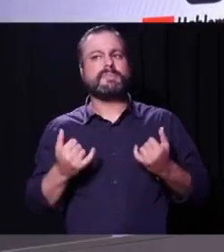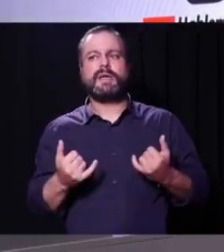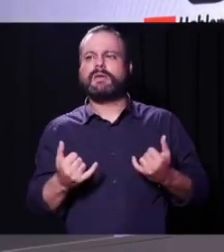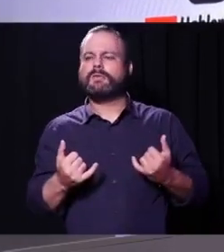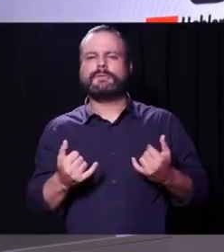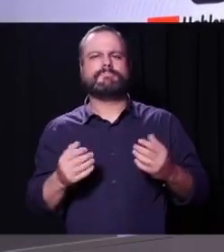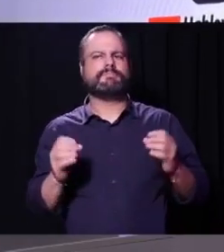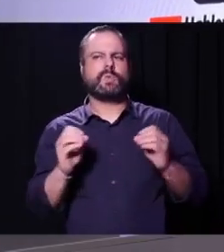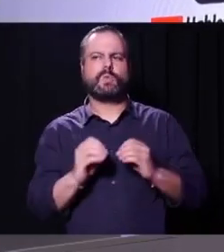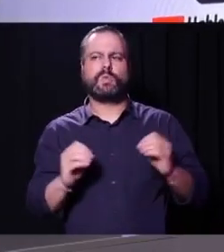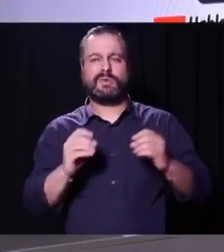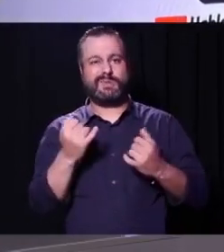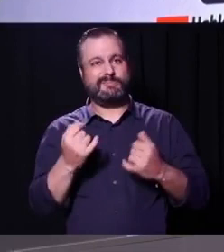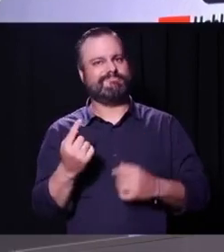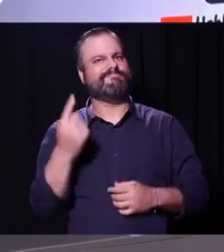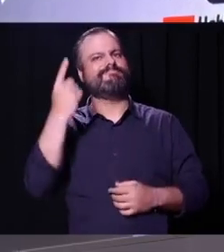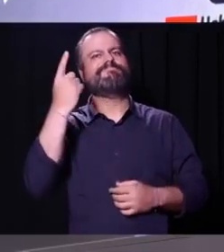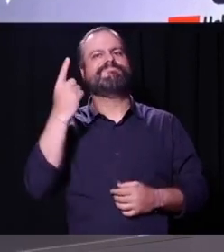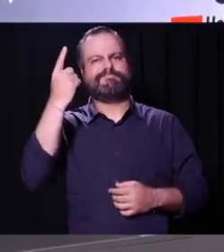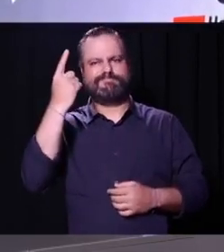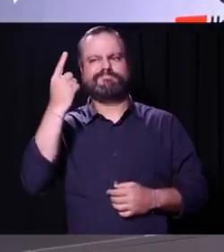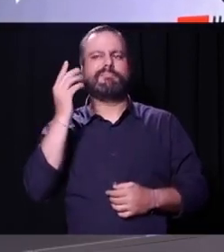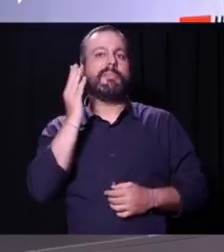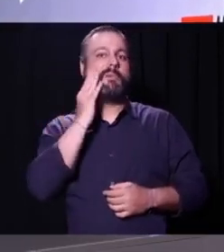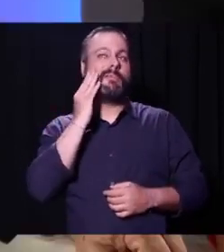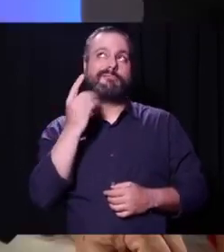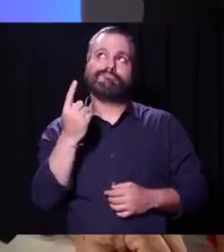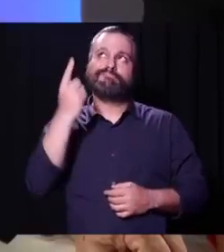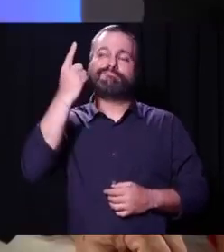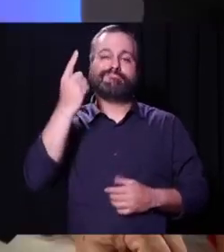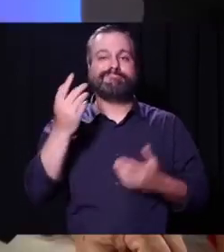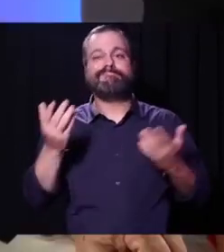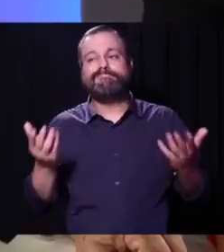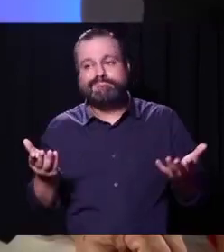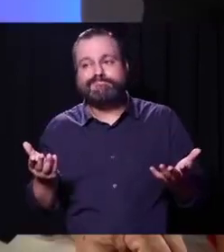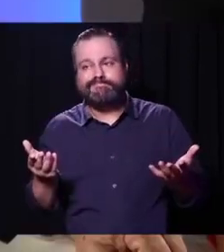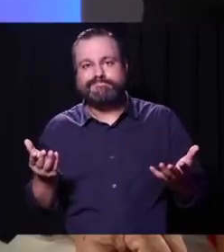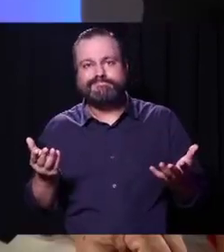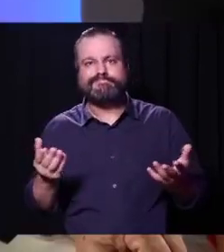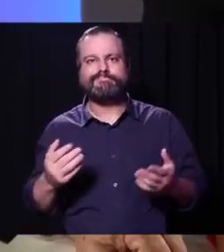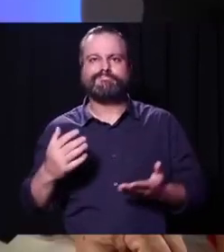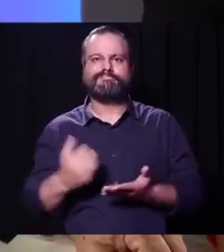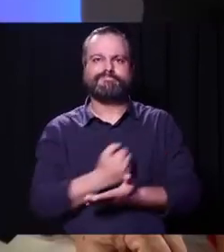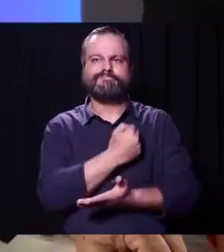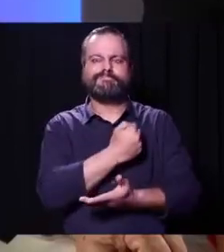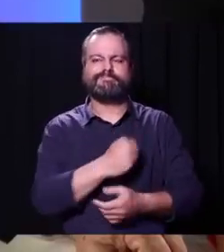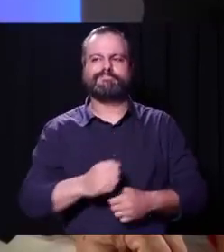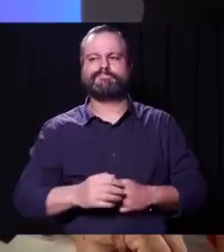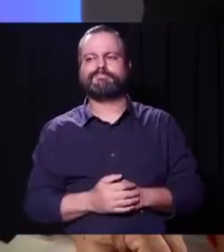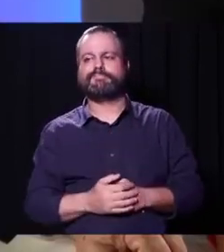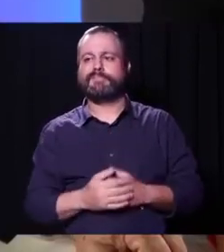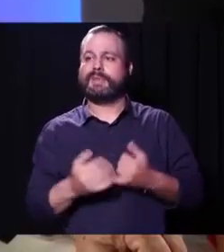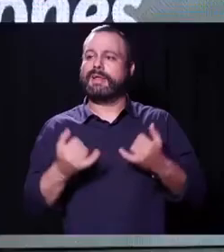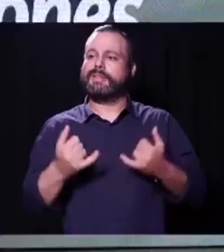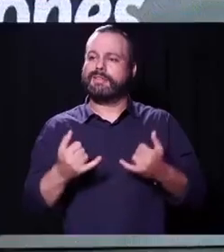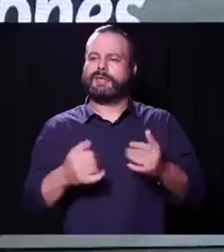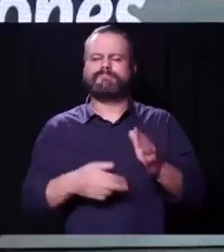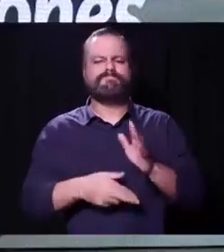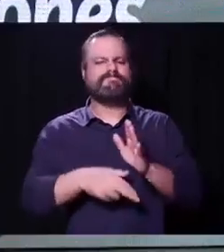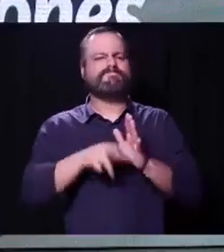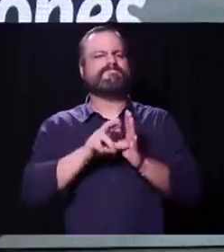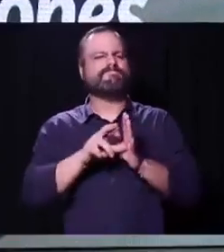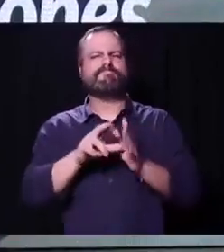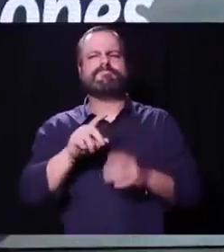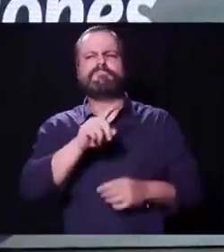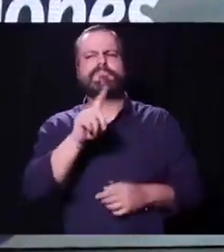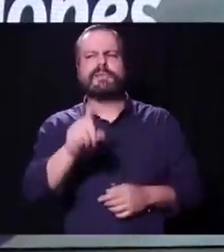la veo arriba, ayudándome. Siempre le digo, hey, no te me despegues de mía. Entonces, regresando a tu pregunta, y la última vez que estuve en este partido